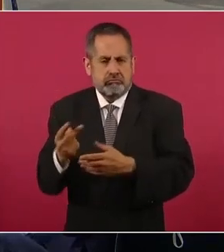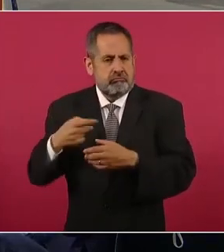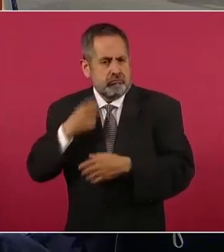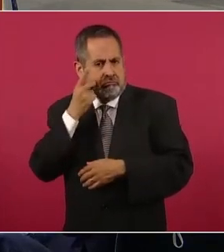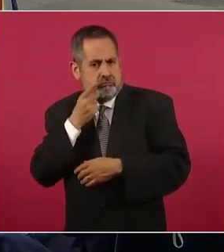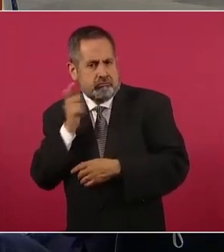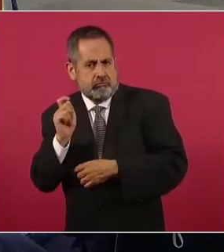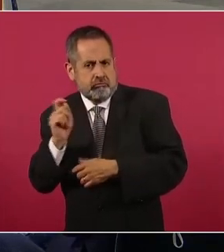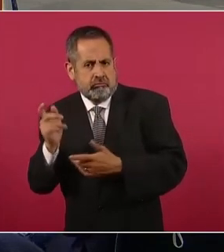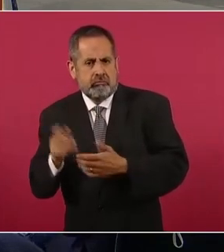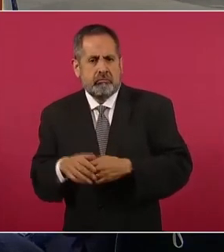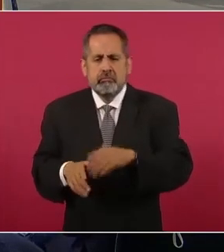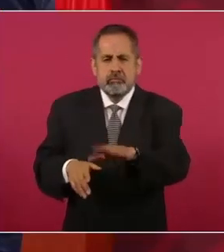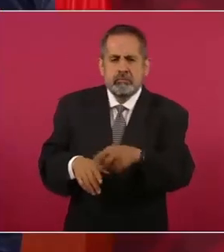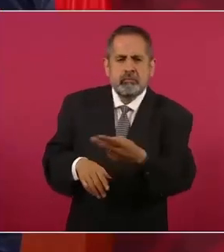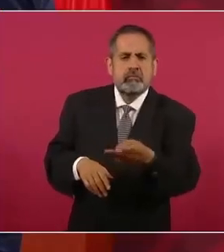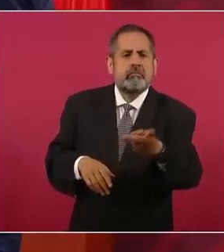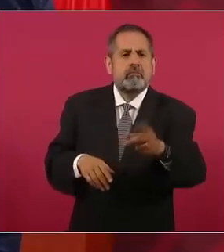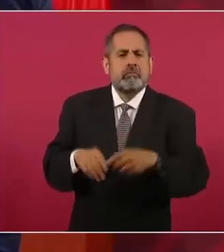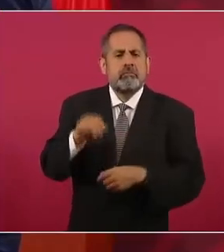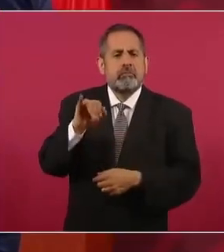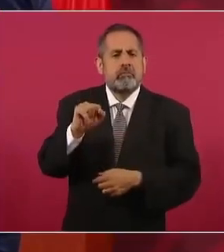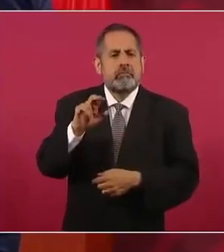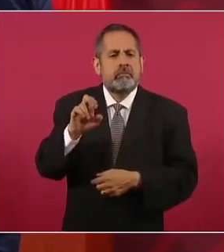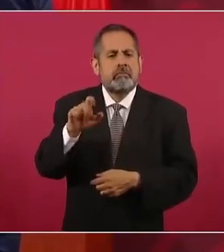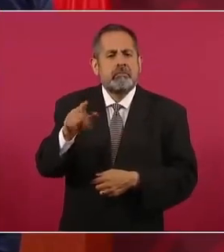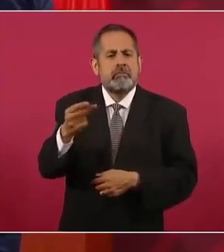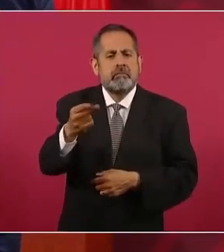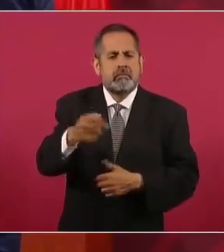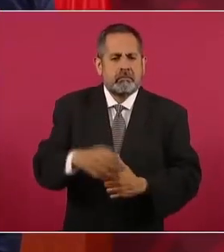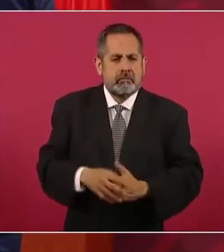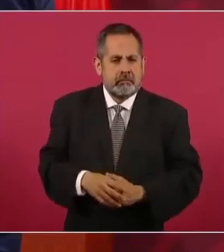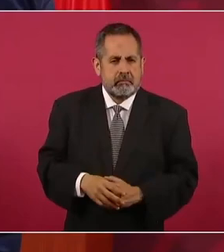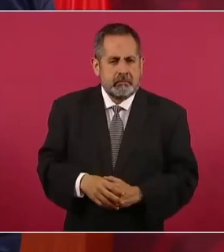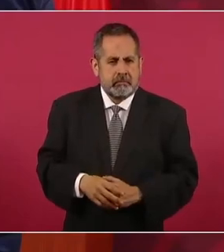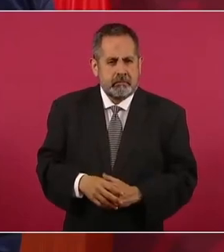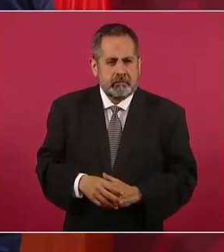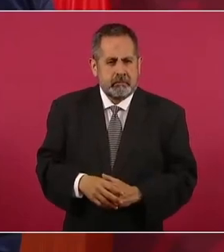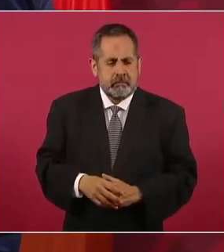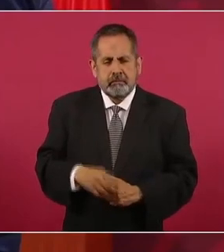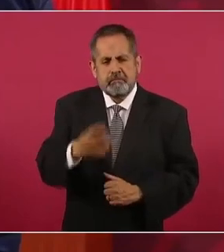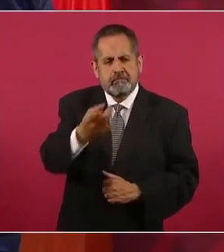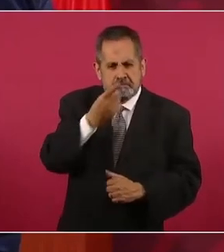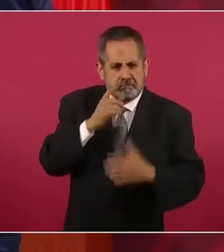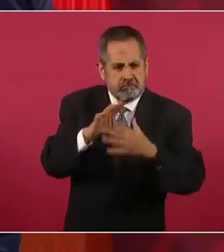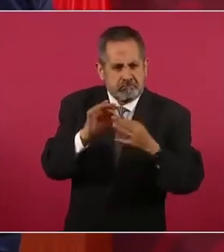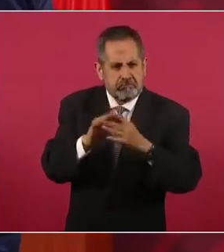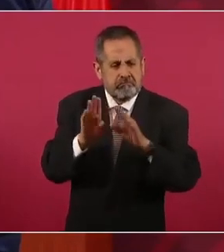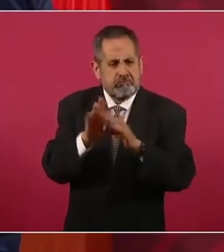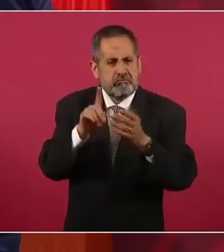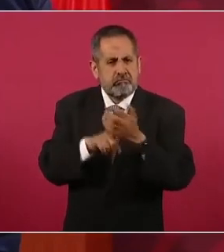ver, ¿cuál es su nombre? Israel Vallarta. ¿Es verdad esto? Sí, señor. A ver, platíquenos, ¿cómo es que